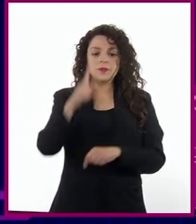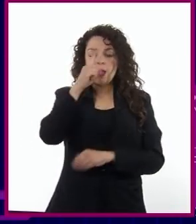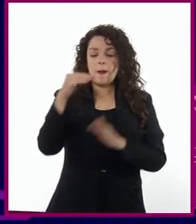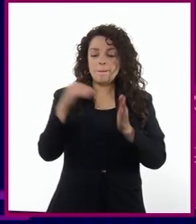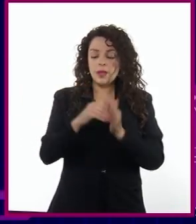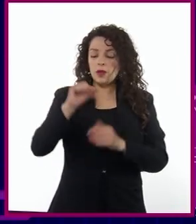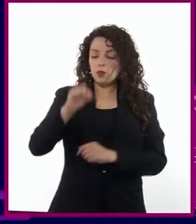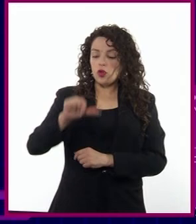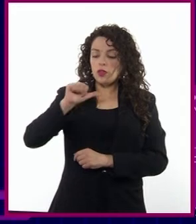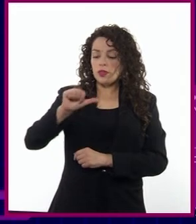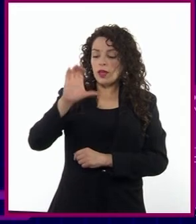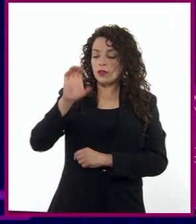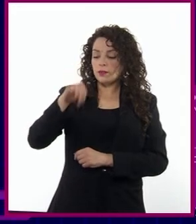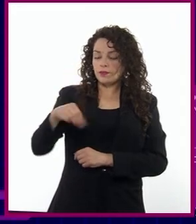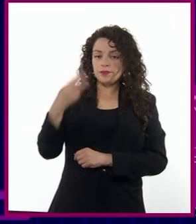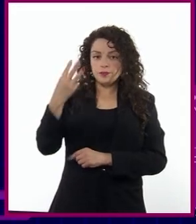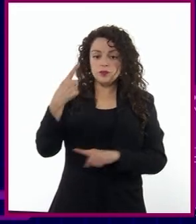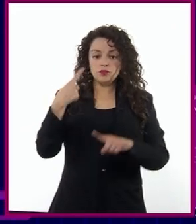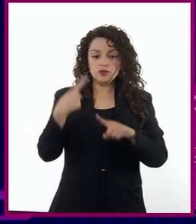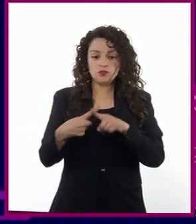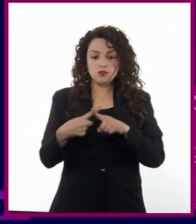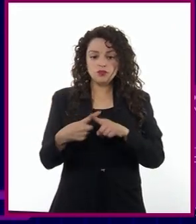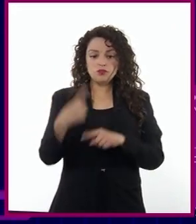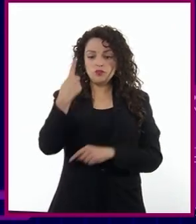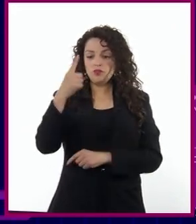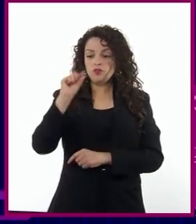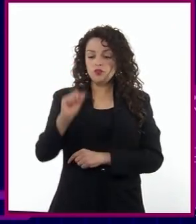1000.16 centímetros cúbicos por